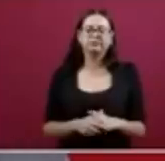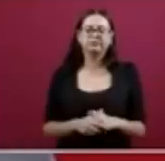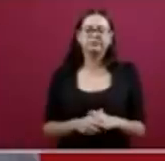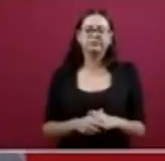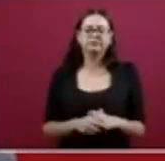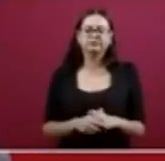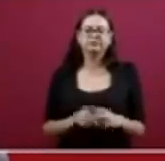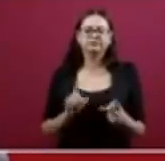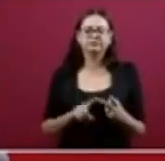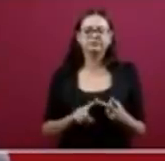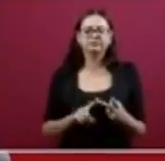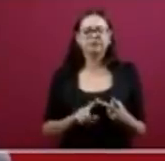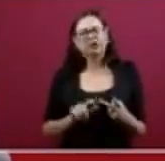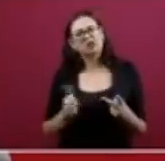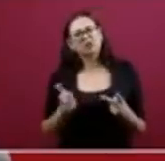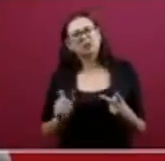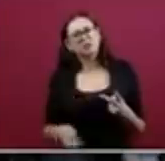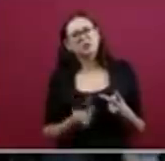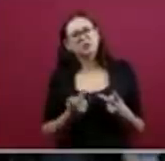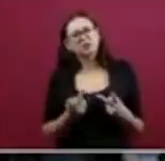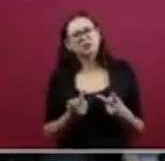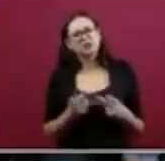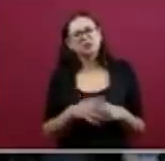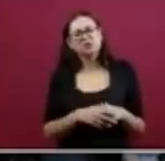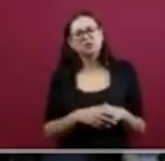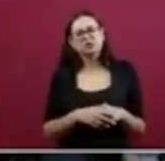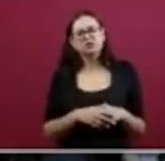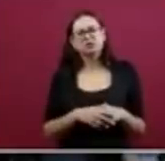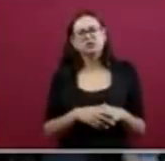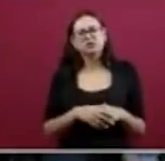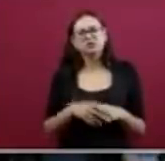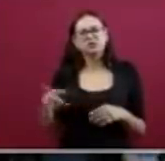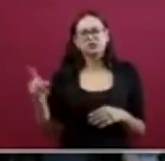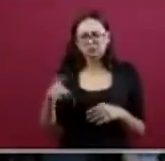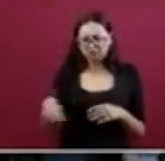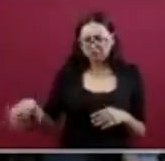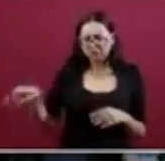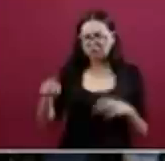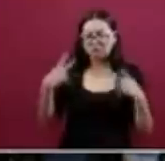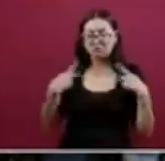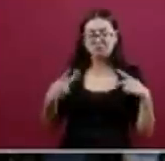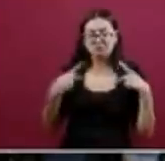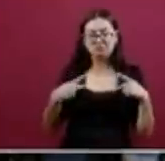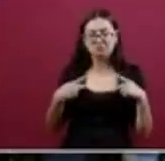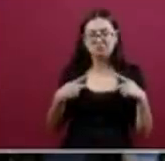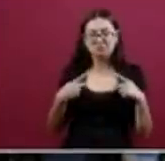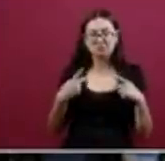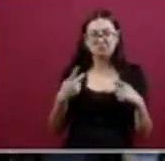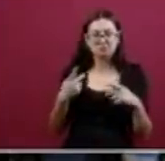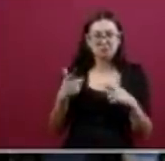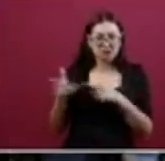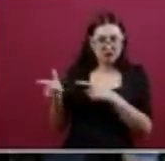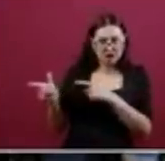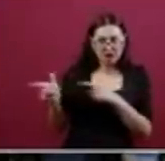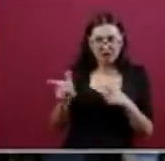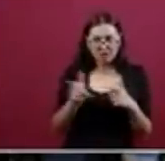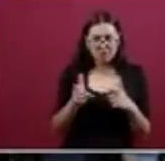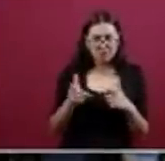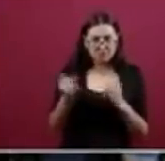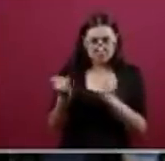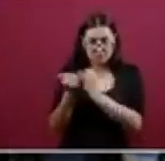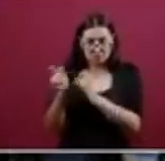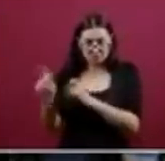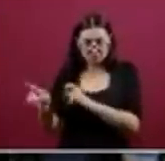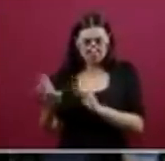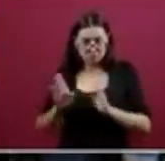Lo otro que me preguntabas. Los que integren la Guardia Nacional van a poder portar las mismas armas